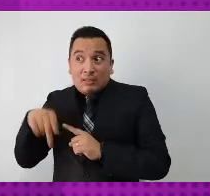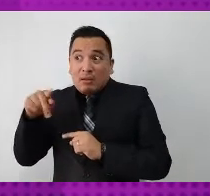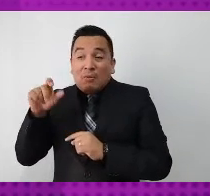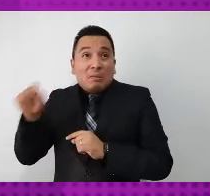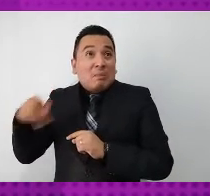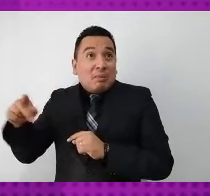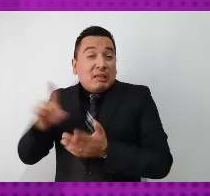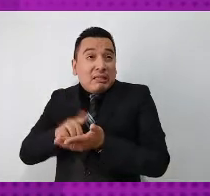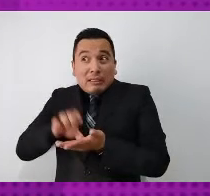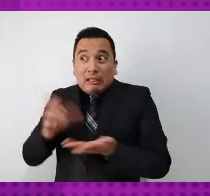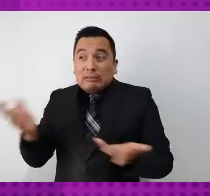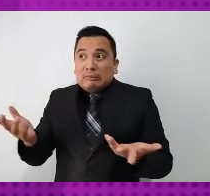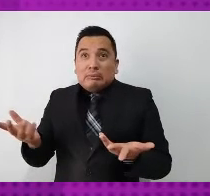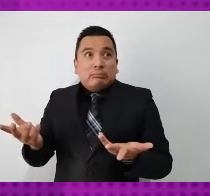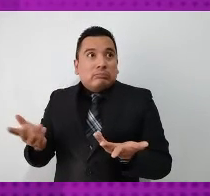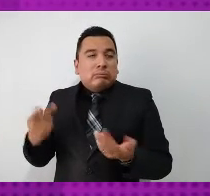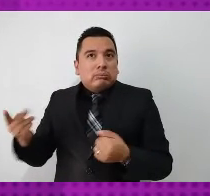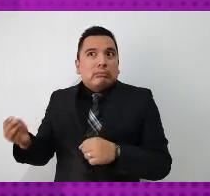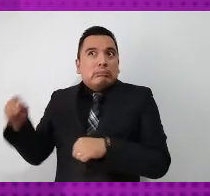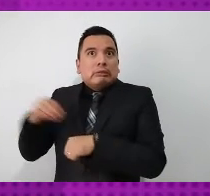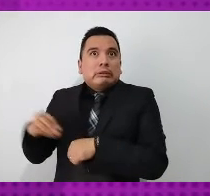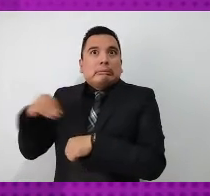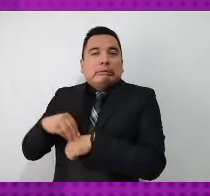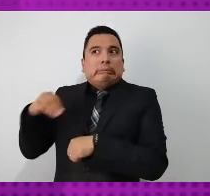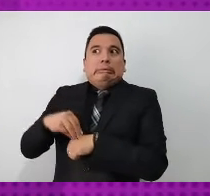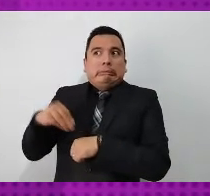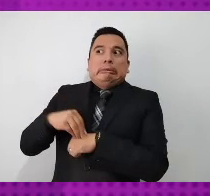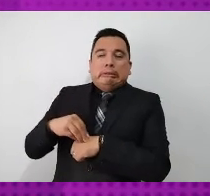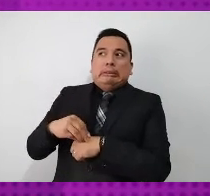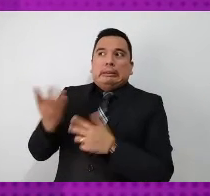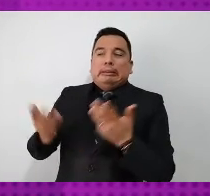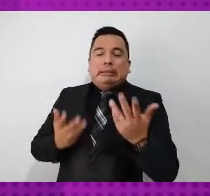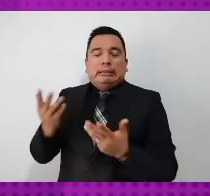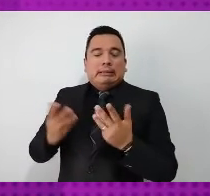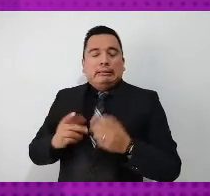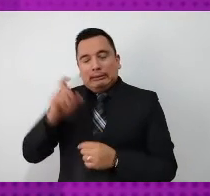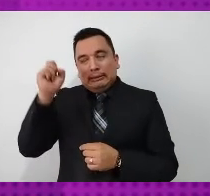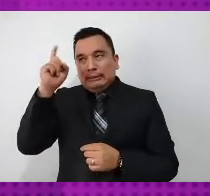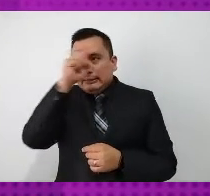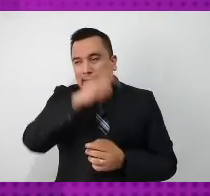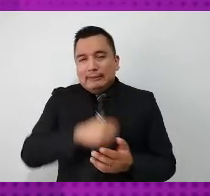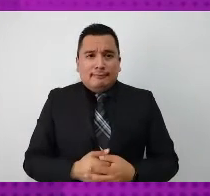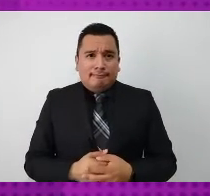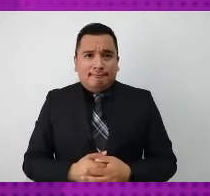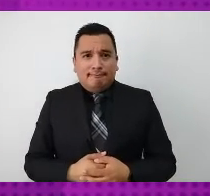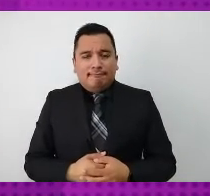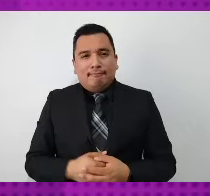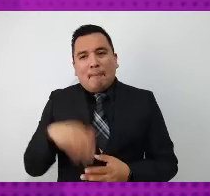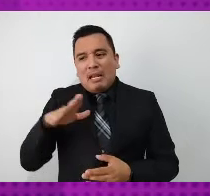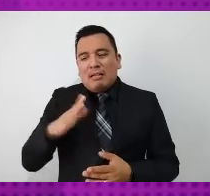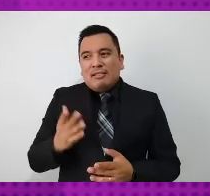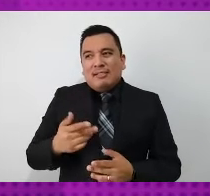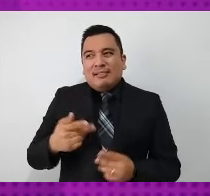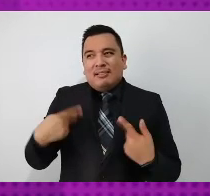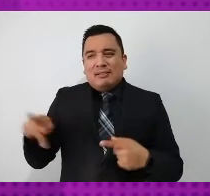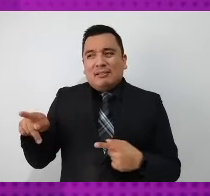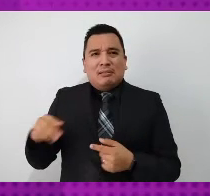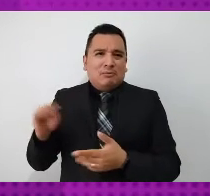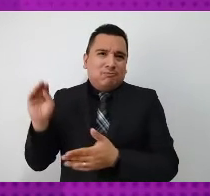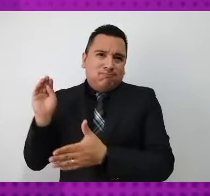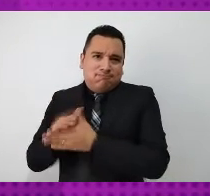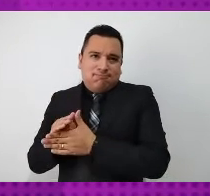sea le van agregando condiciones que la colocan todavía en mayor exclusión y